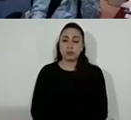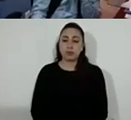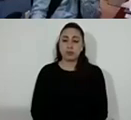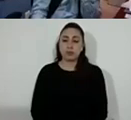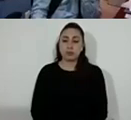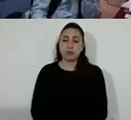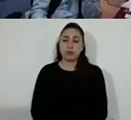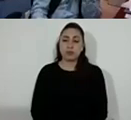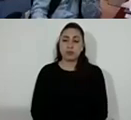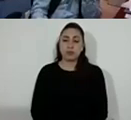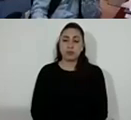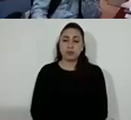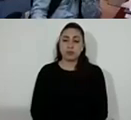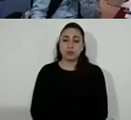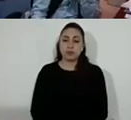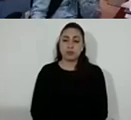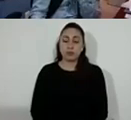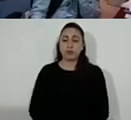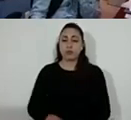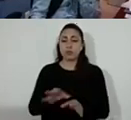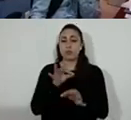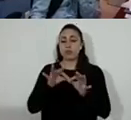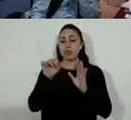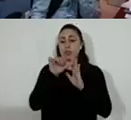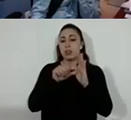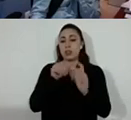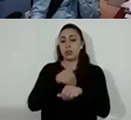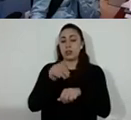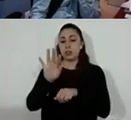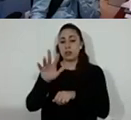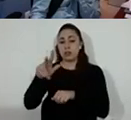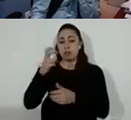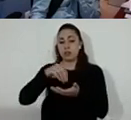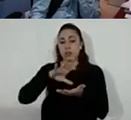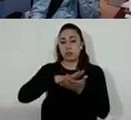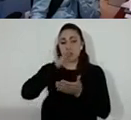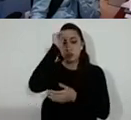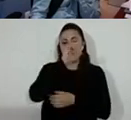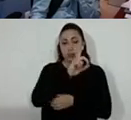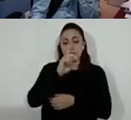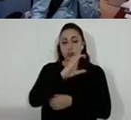Entonces, para dar cumplimiento a lo establecido en el numeral 45 del acuerdo